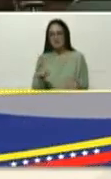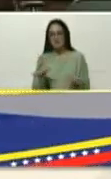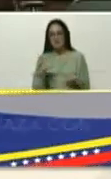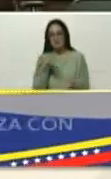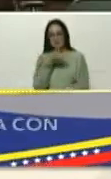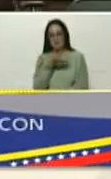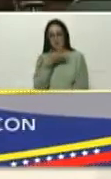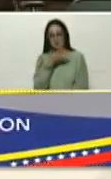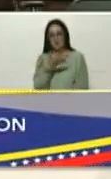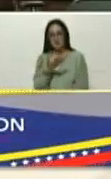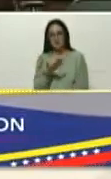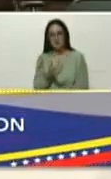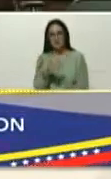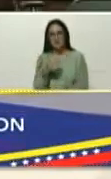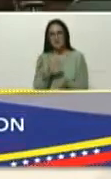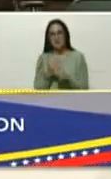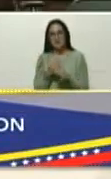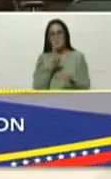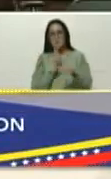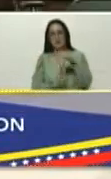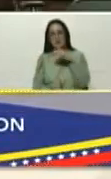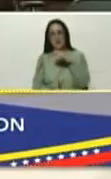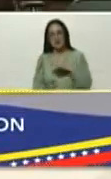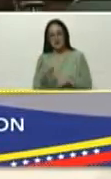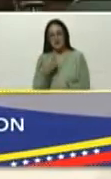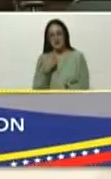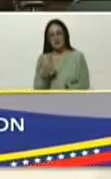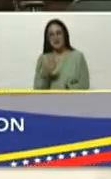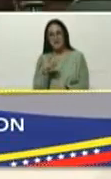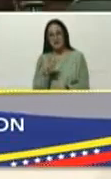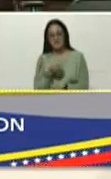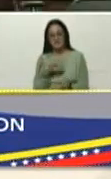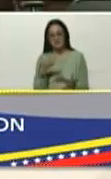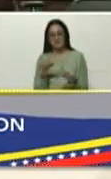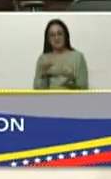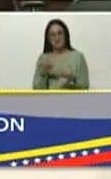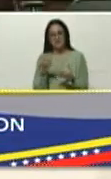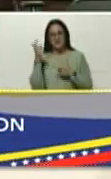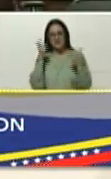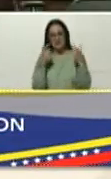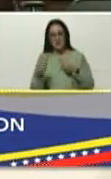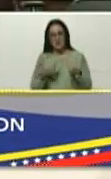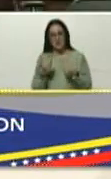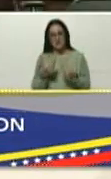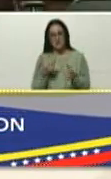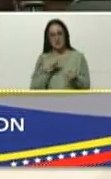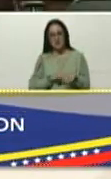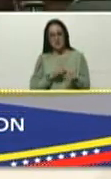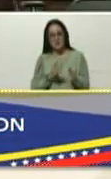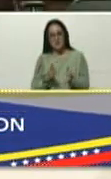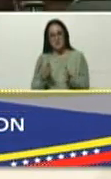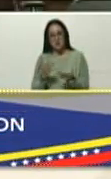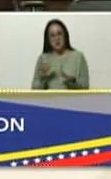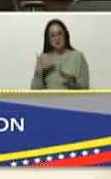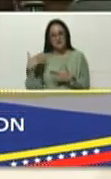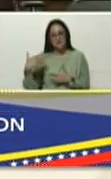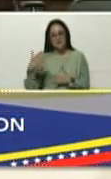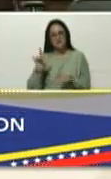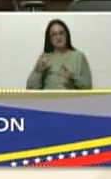nuestro comandante. Qué extraordinario Hugo Chávez, ¿verdad? Cada tiempo que pasa uno lo admira más, lo quiere